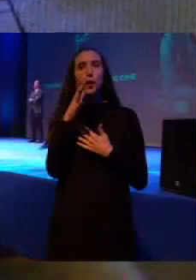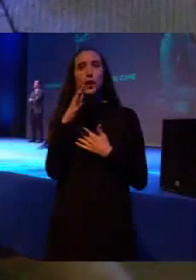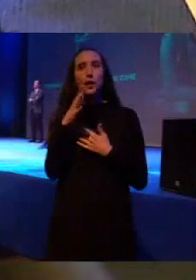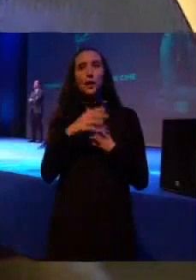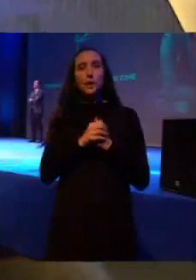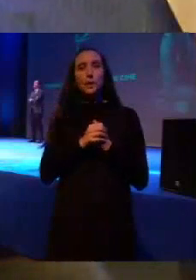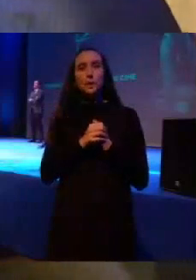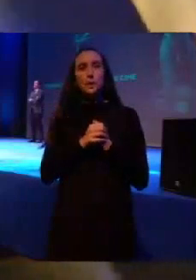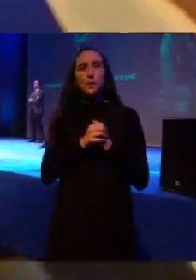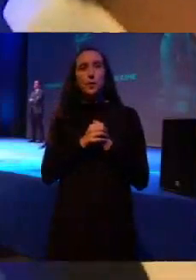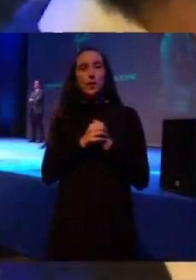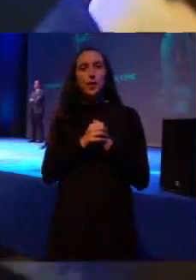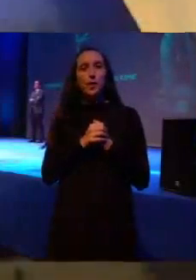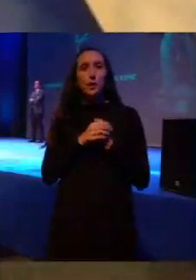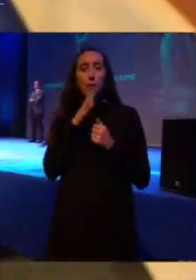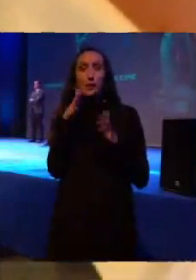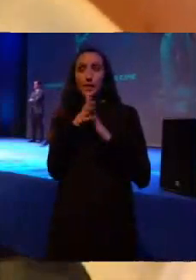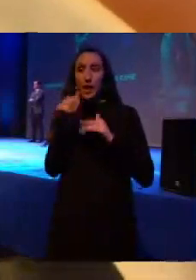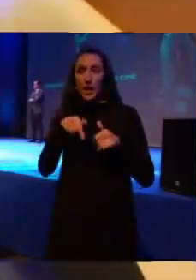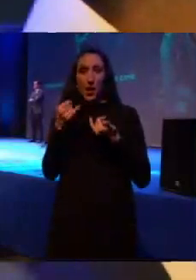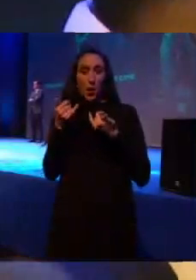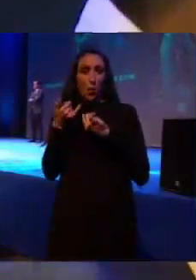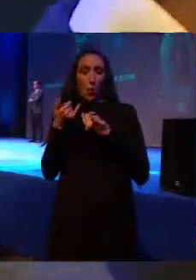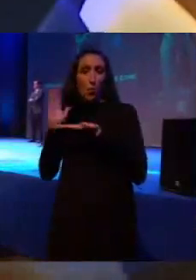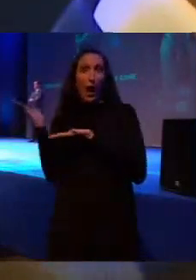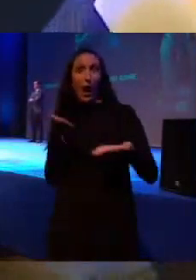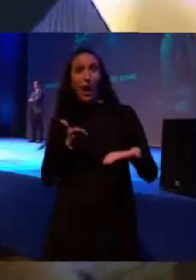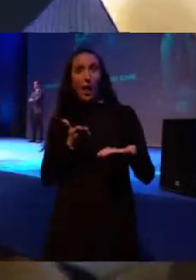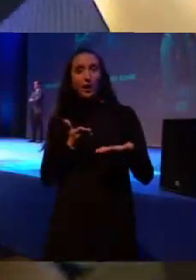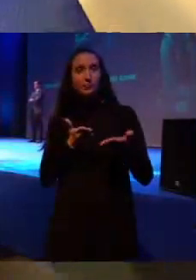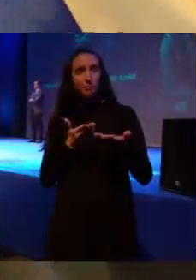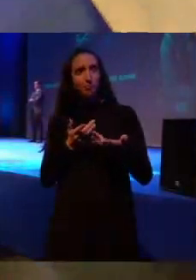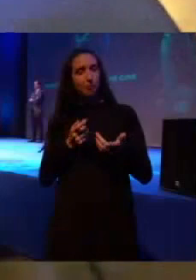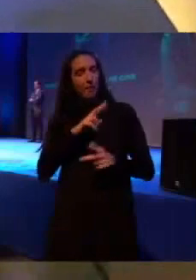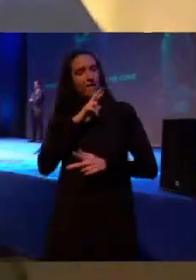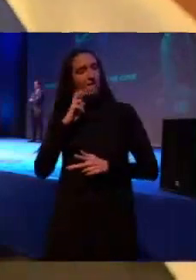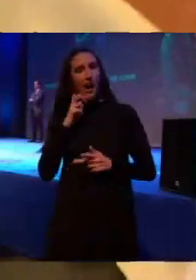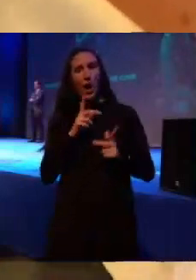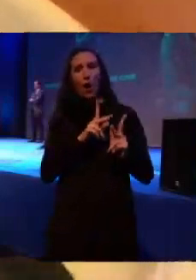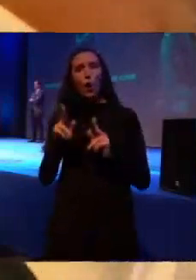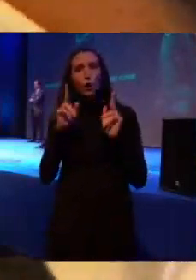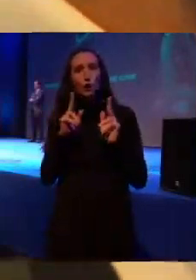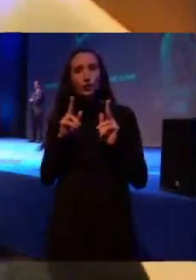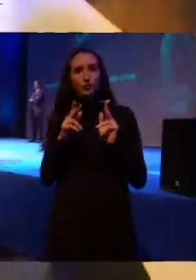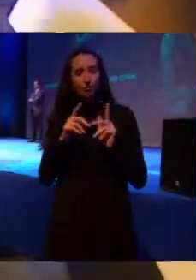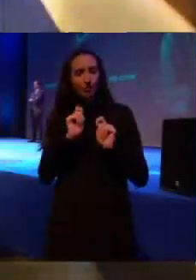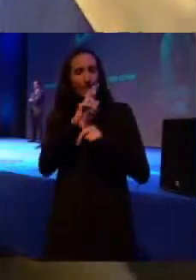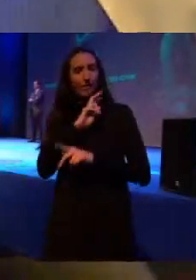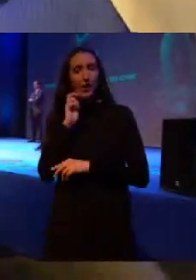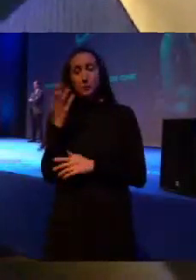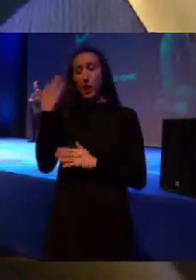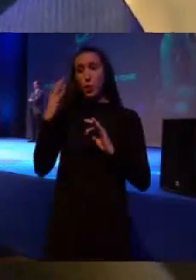porque es una gala que pone en valor al cortometraje. Ayer estamos